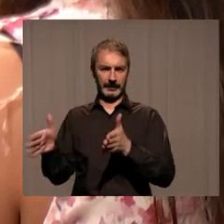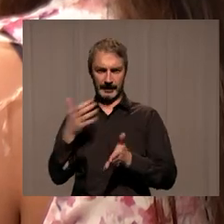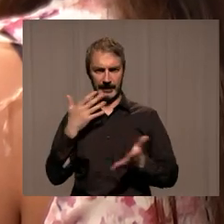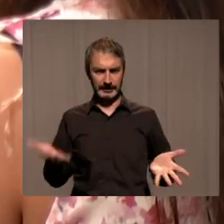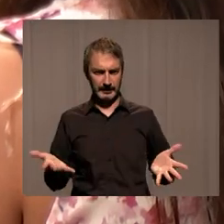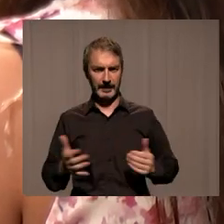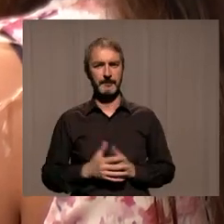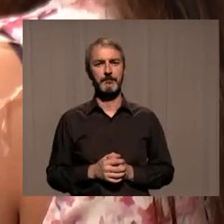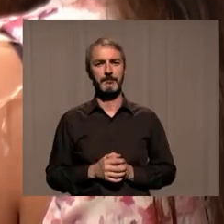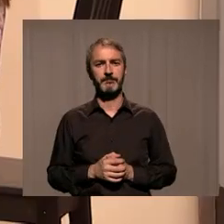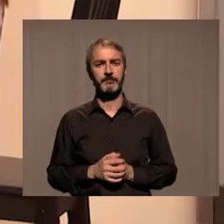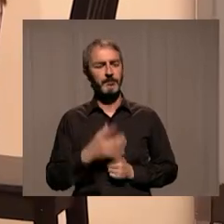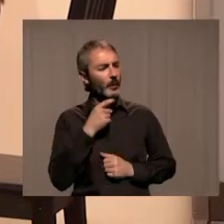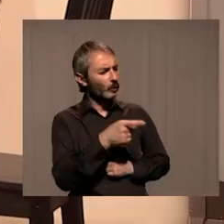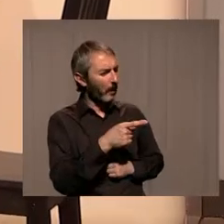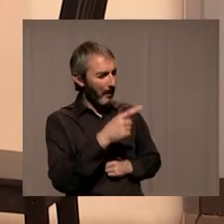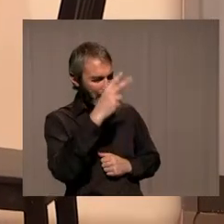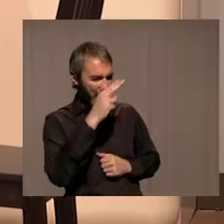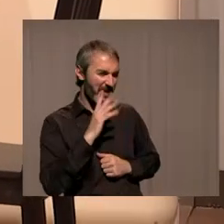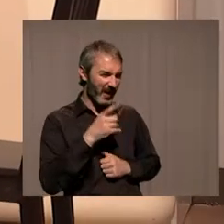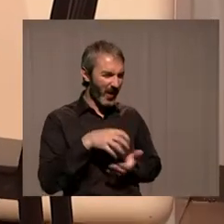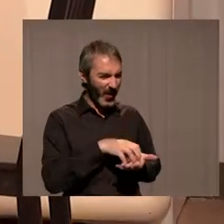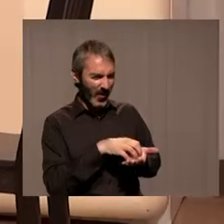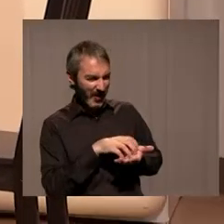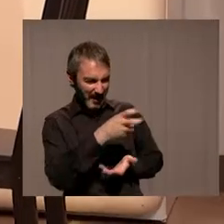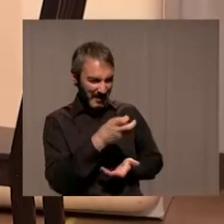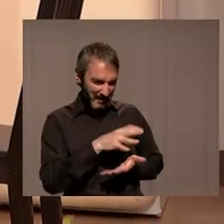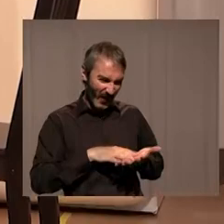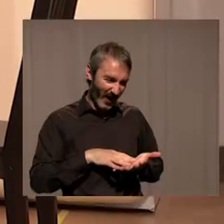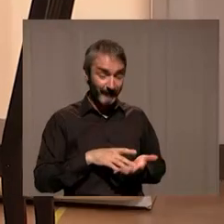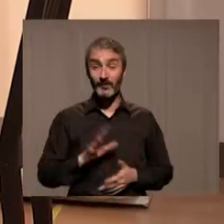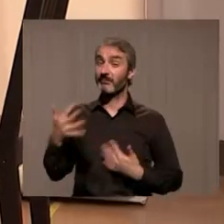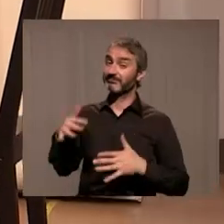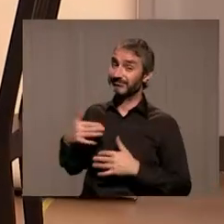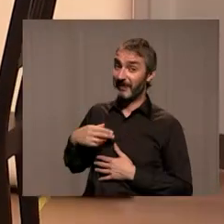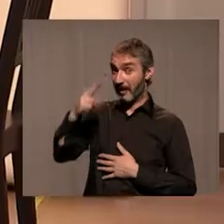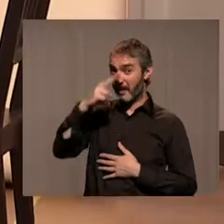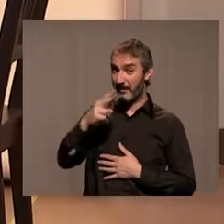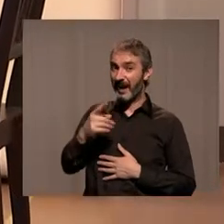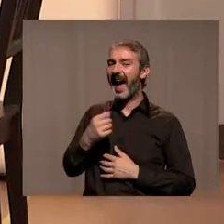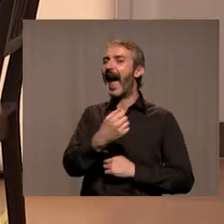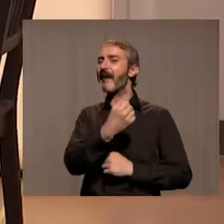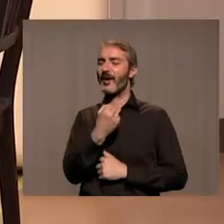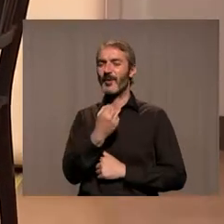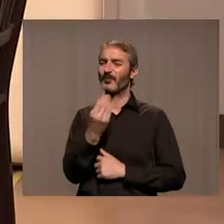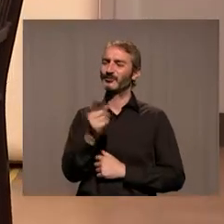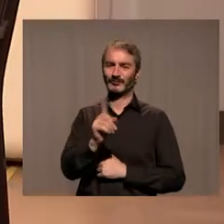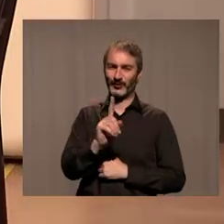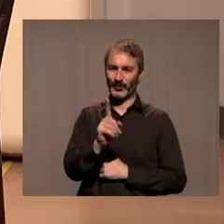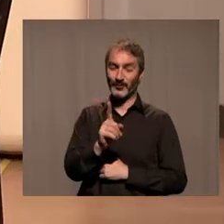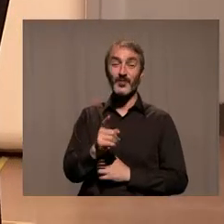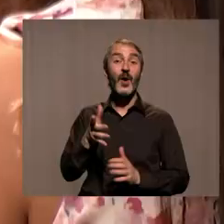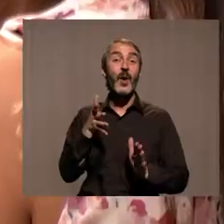UPF. ¿Tus padres no tenían muy claro lo de venir a Barcelona, ¿verdad? No, al principio no me apoyaban demasiado